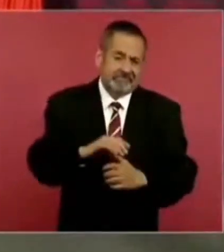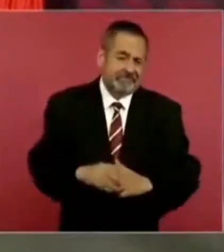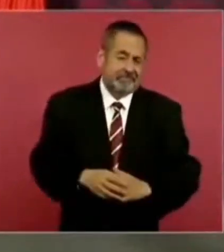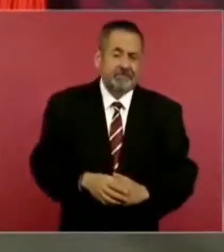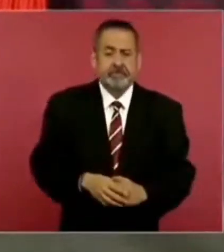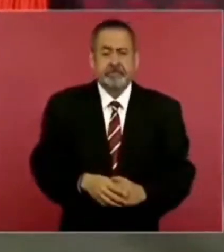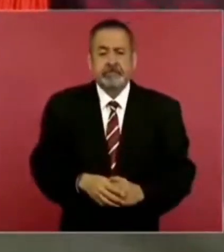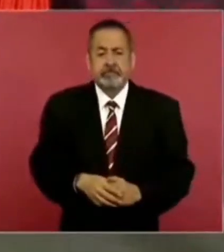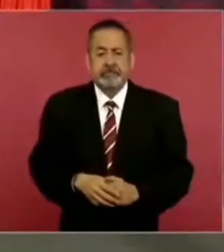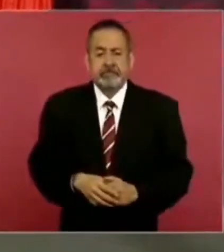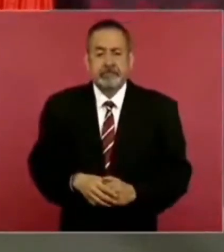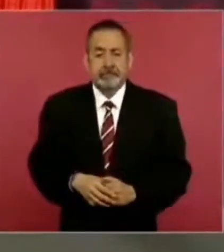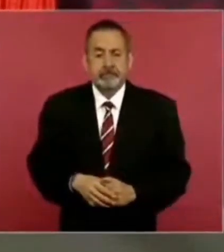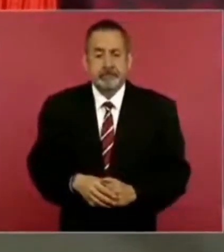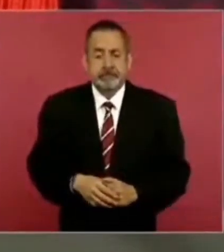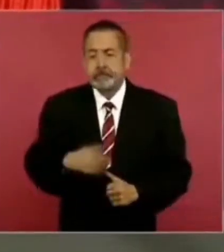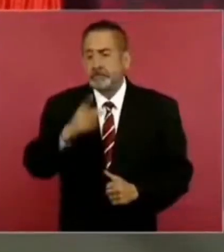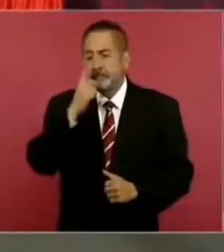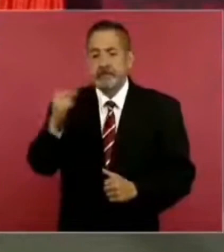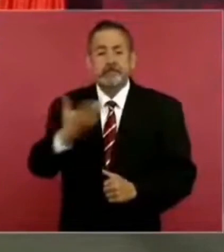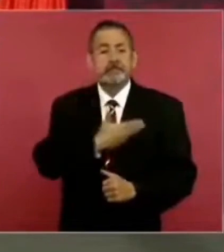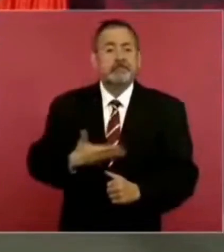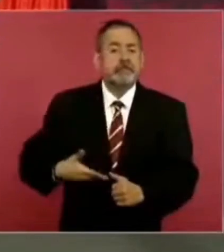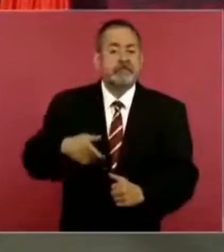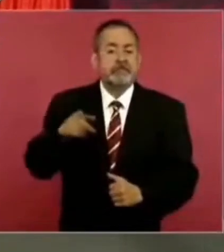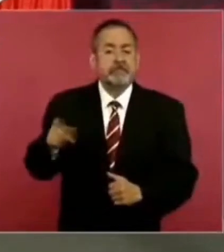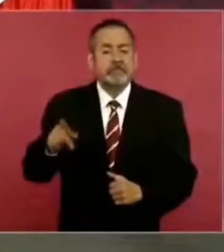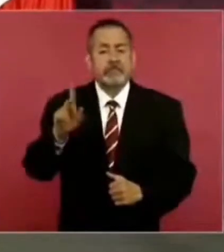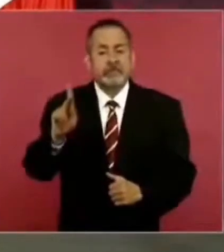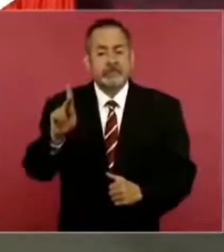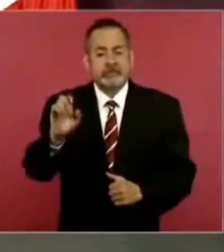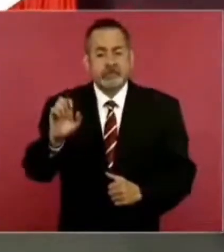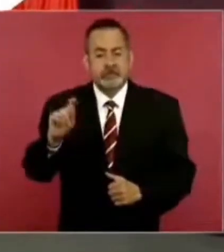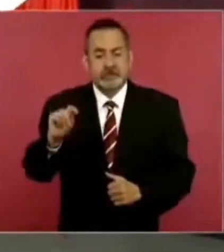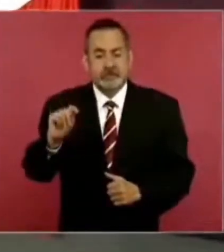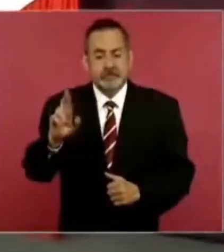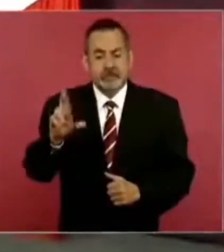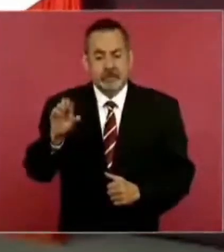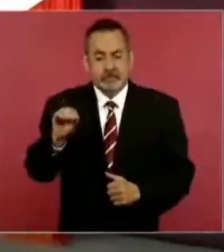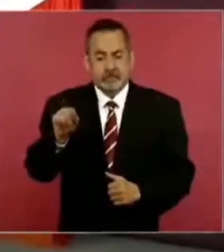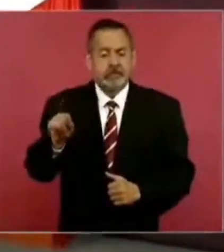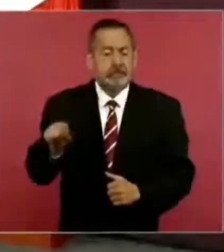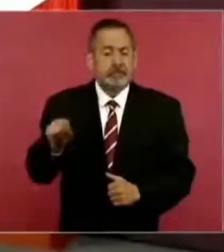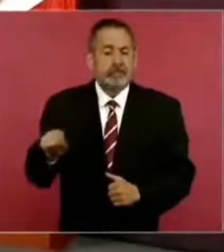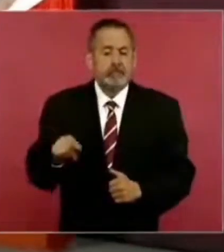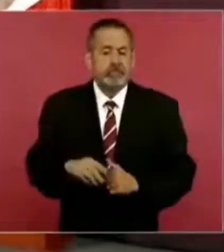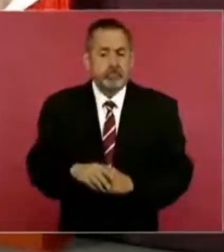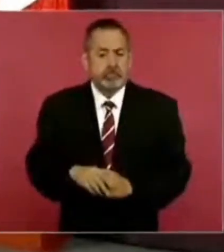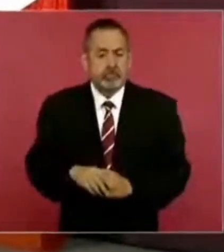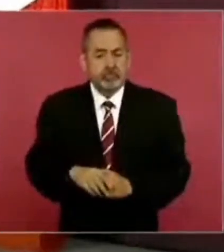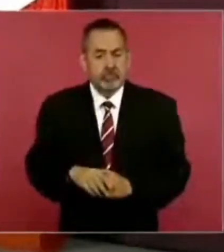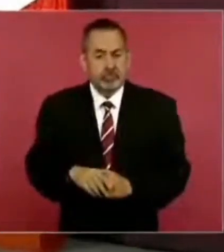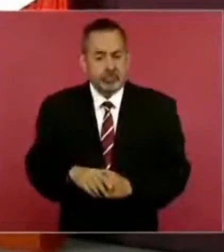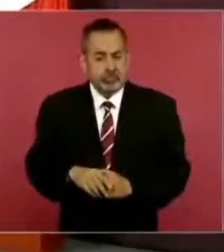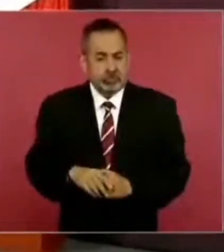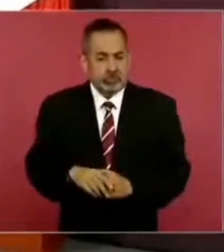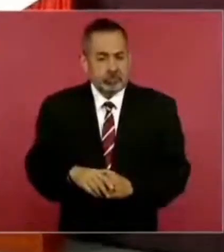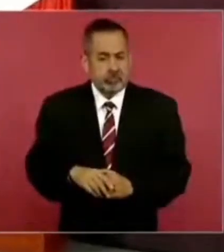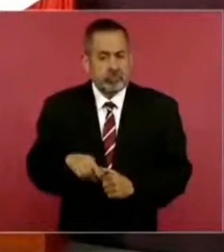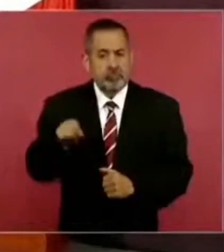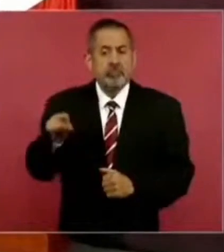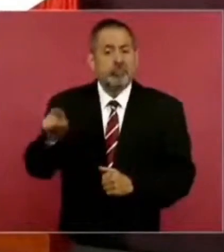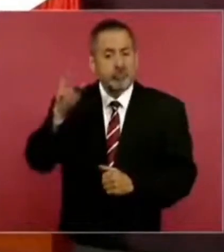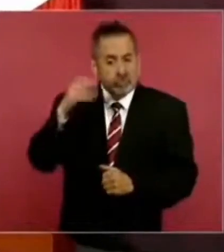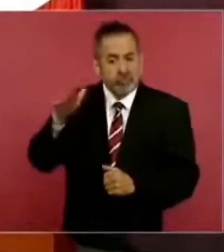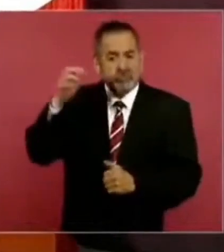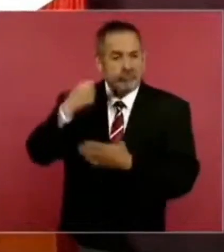Decía el presidente Petro Él fue guerrillero en un